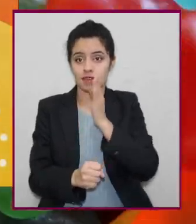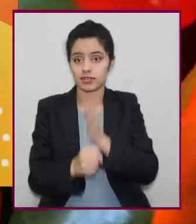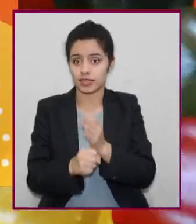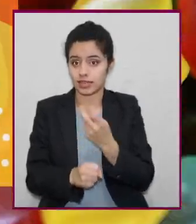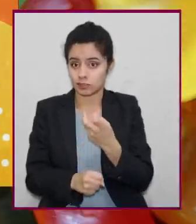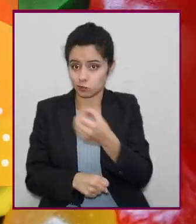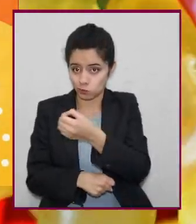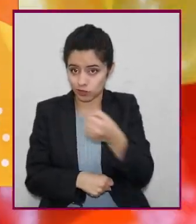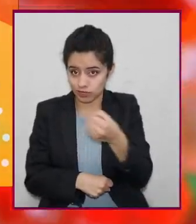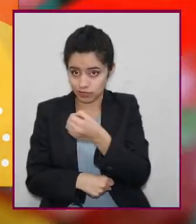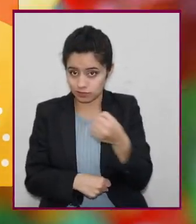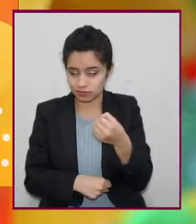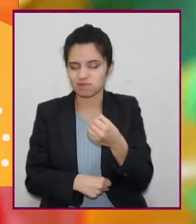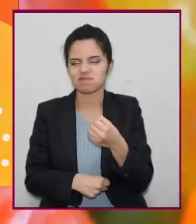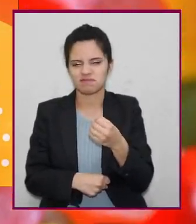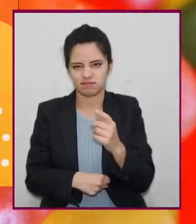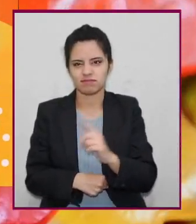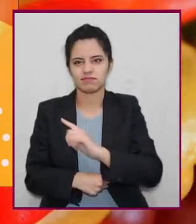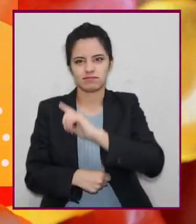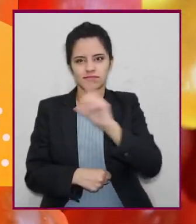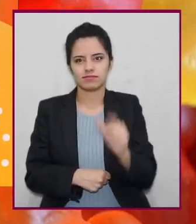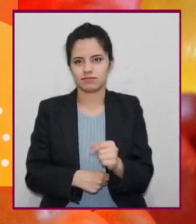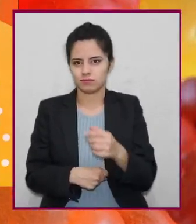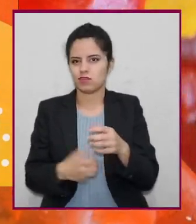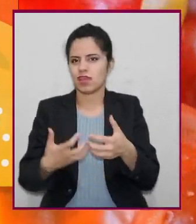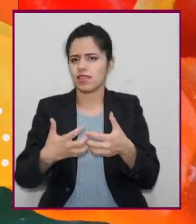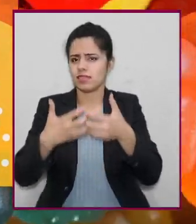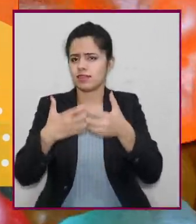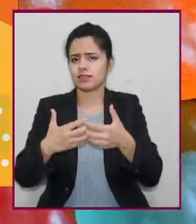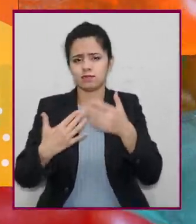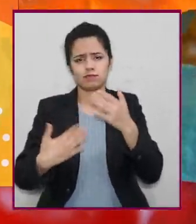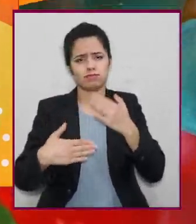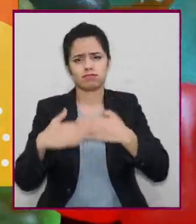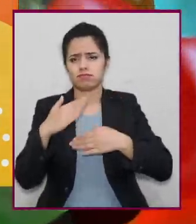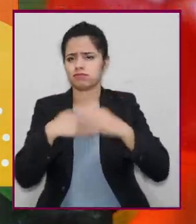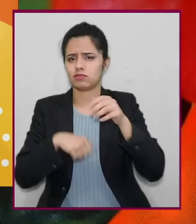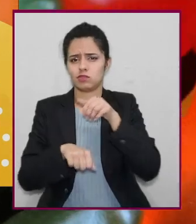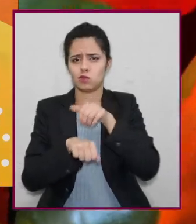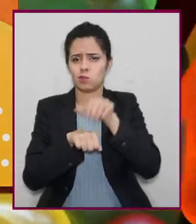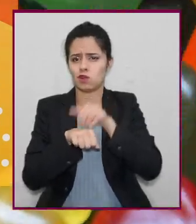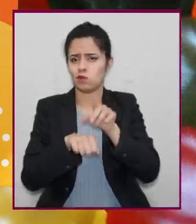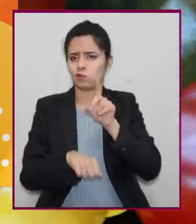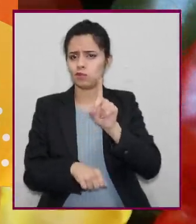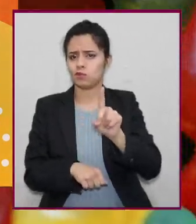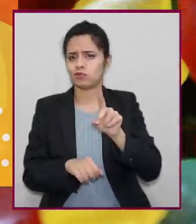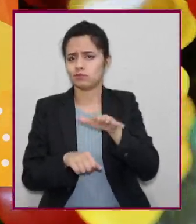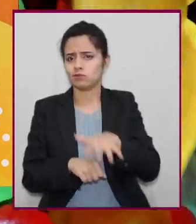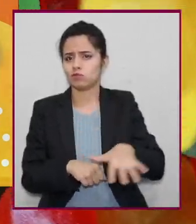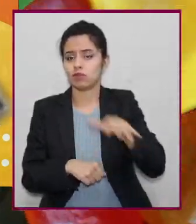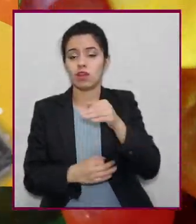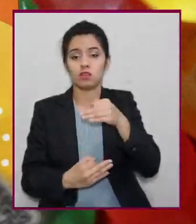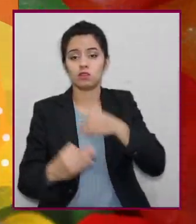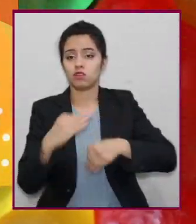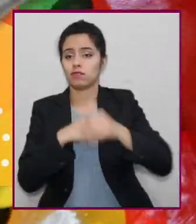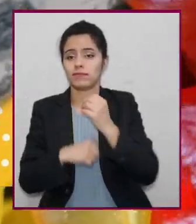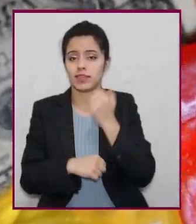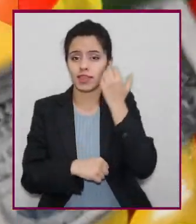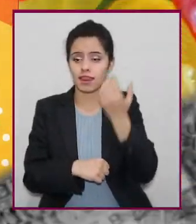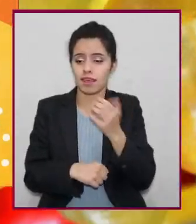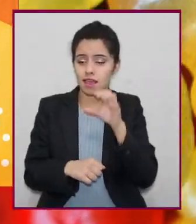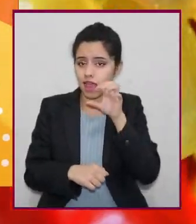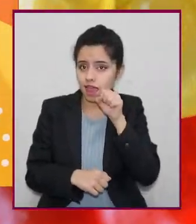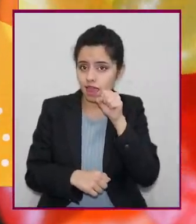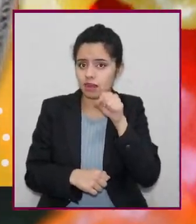paso, y con esta organización, terminaremos siendo los empresarios de gomita número 1 del condado. Todo el mundo va a